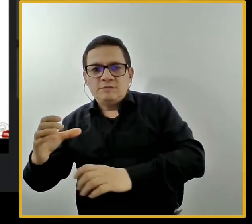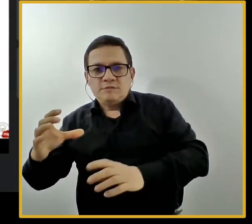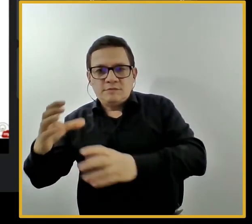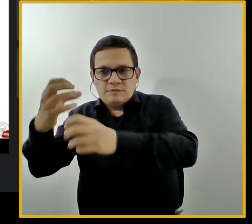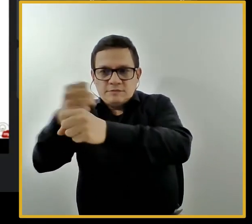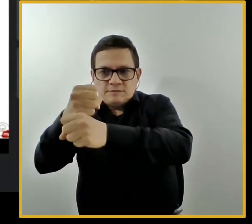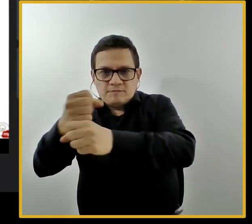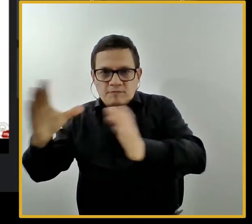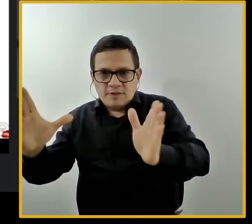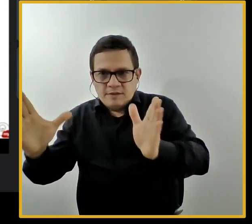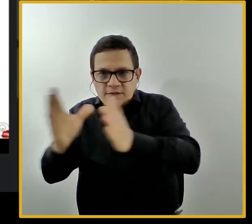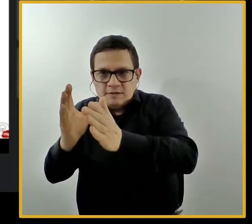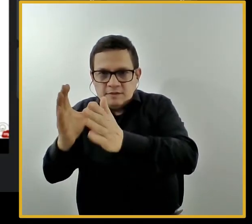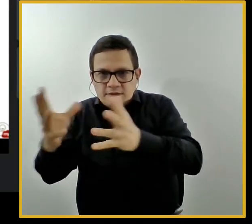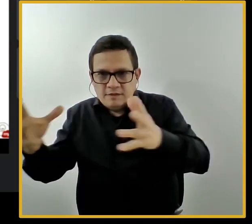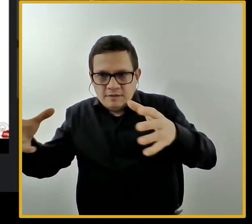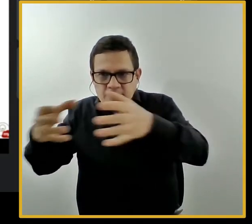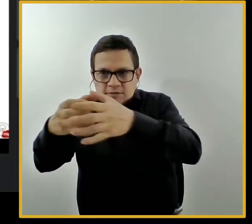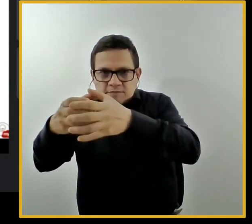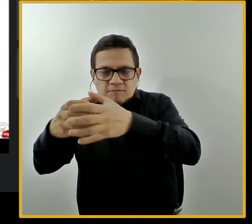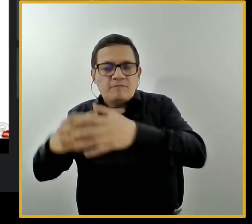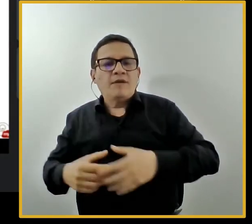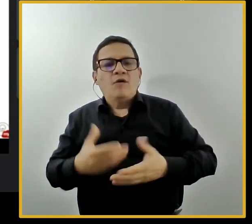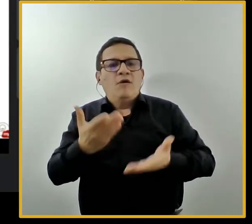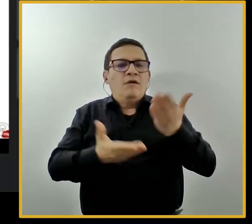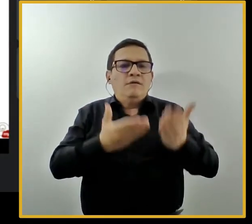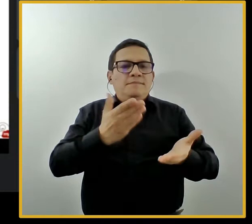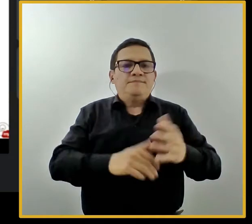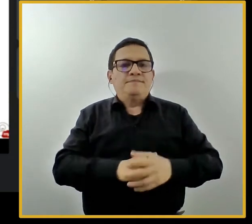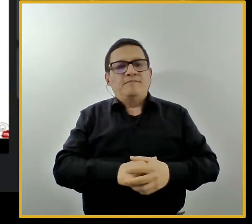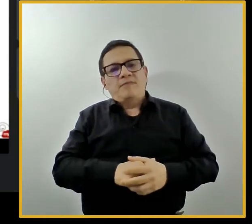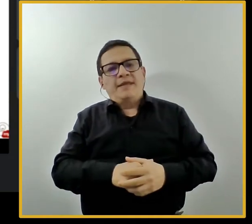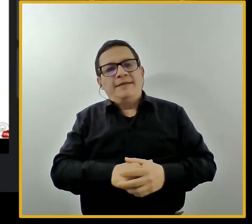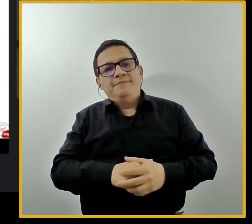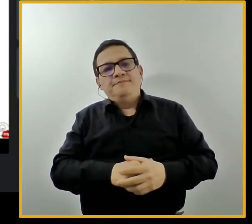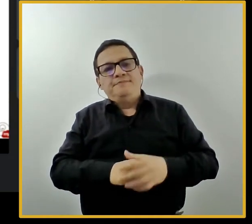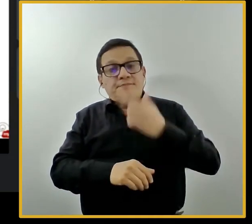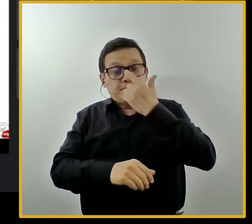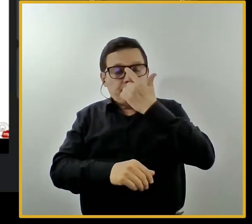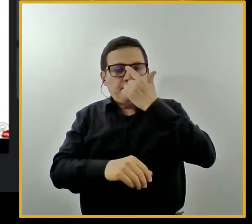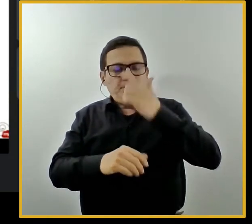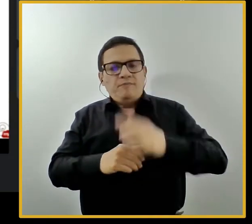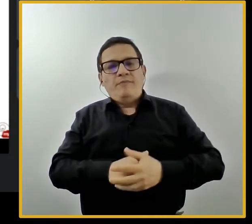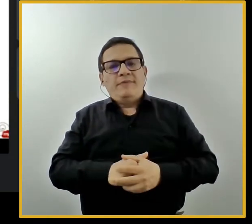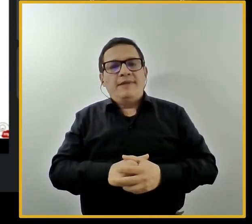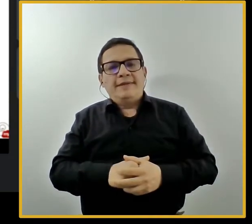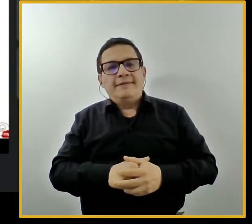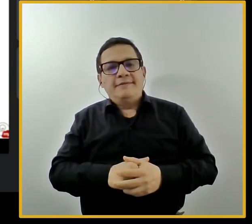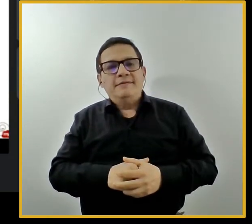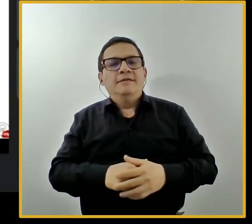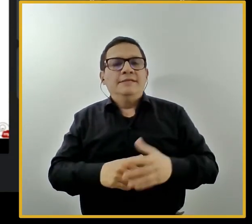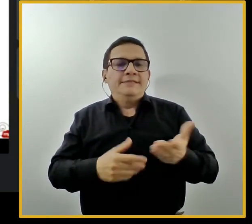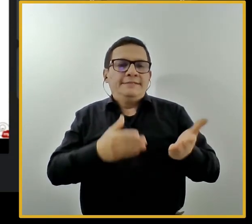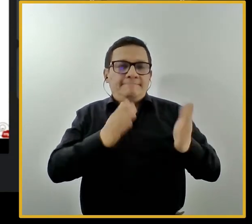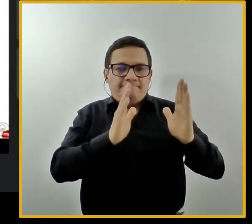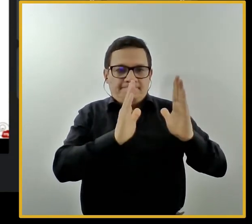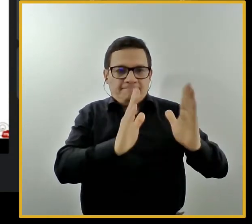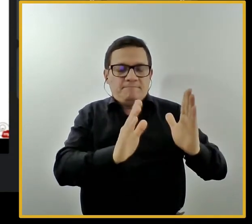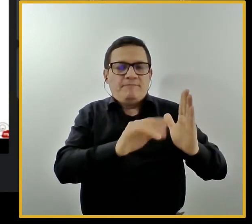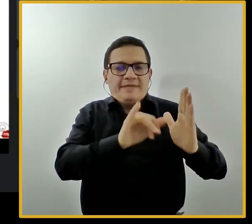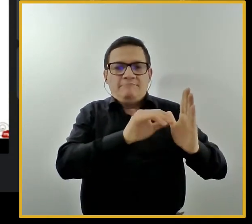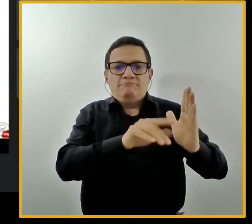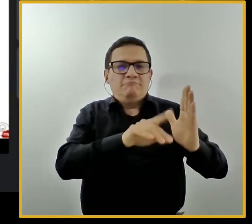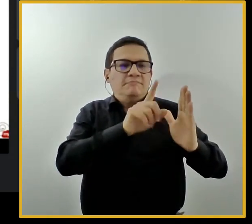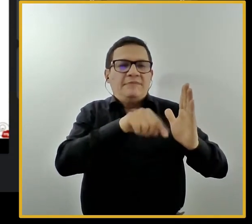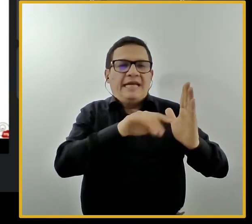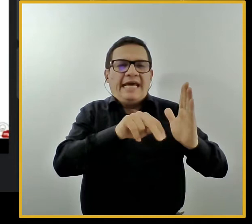tal forma que me quede de la siguiente manera, allí que pueda decir que x